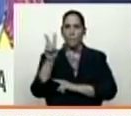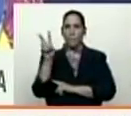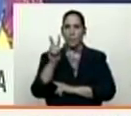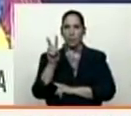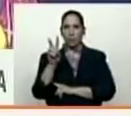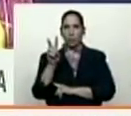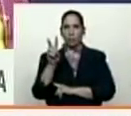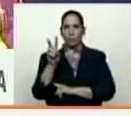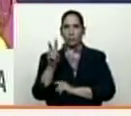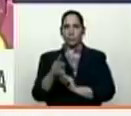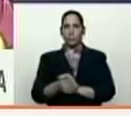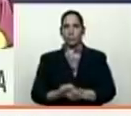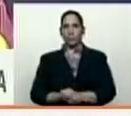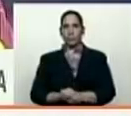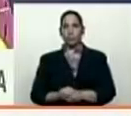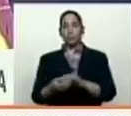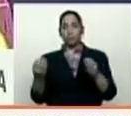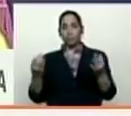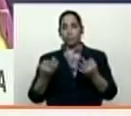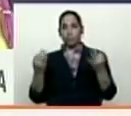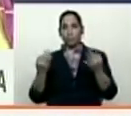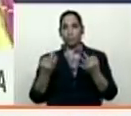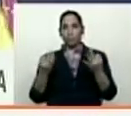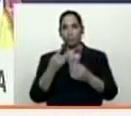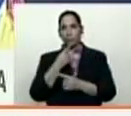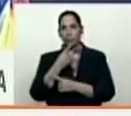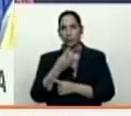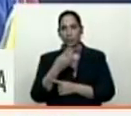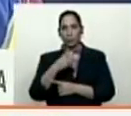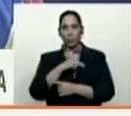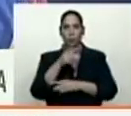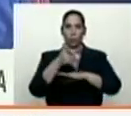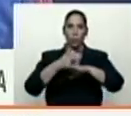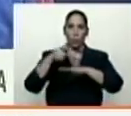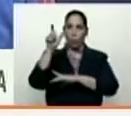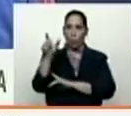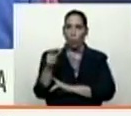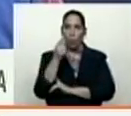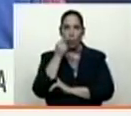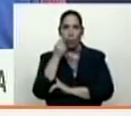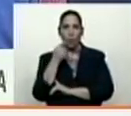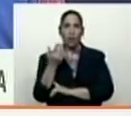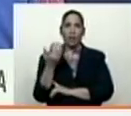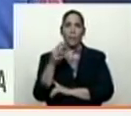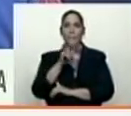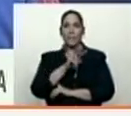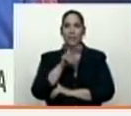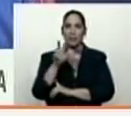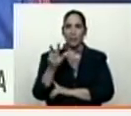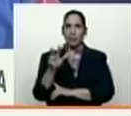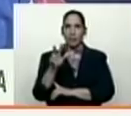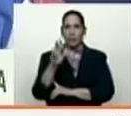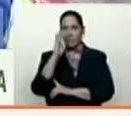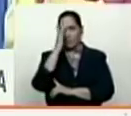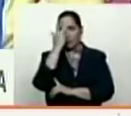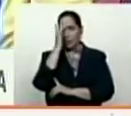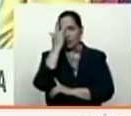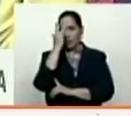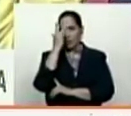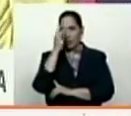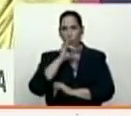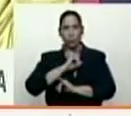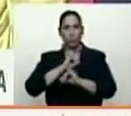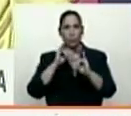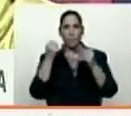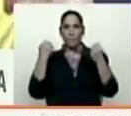venezolanas. Y es verdad lo que dice nuestro gobernador, ese 23 de febrero estaba preparada